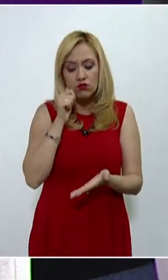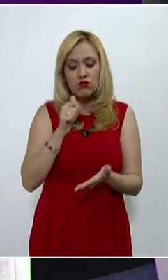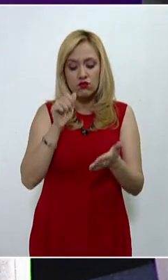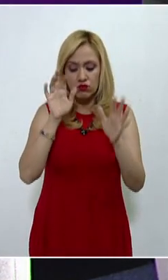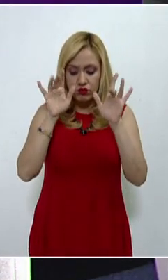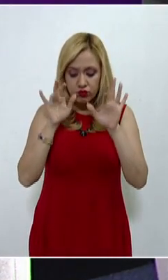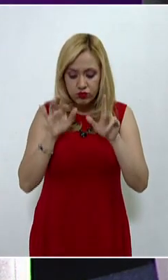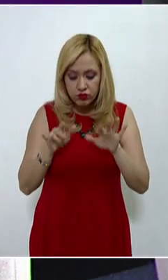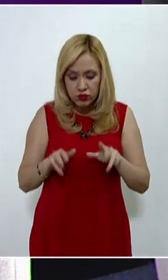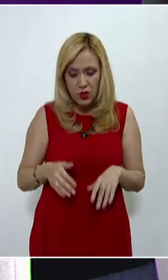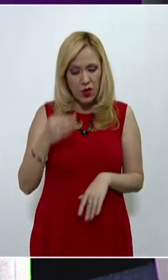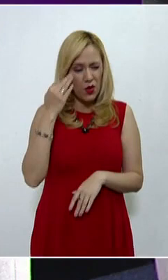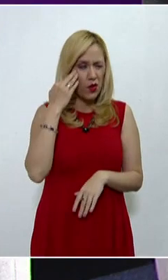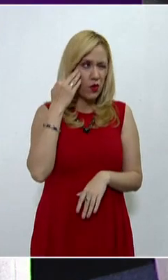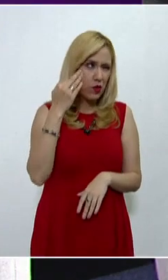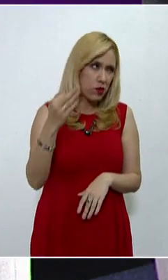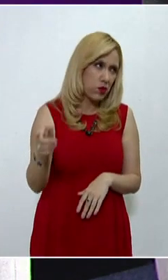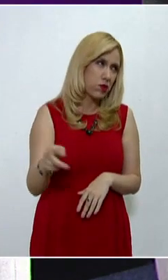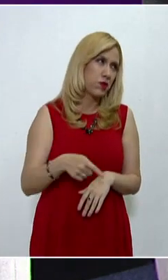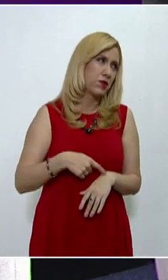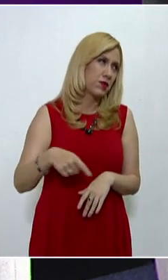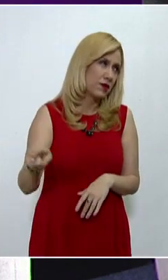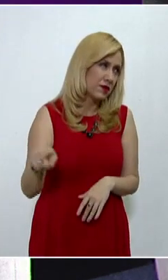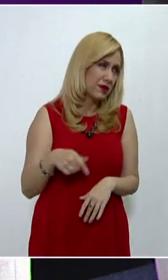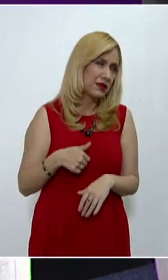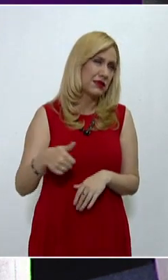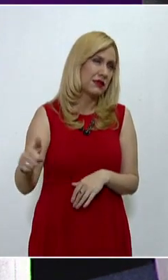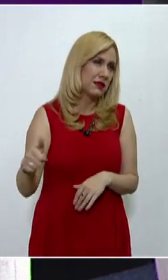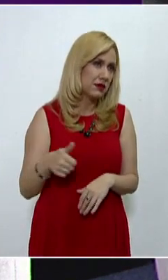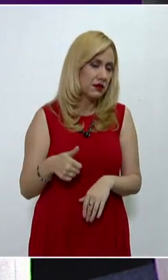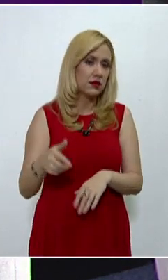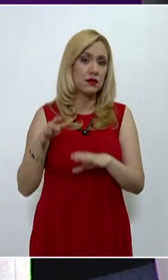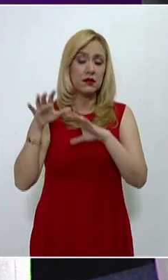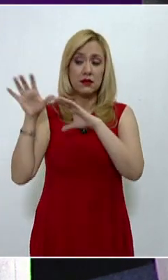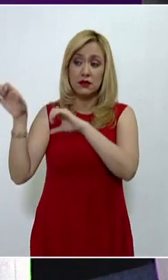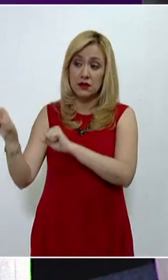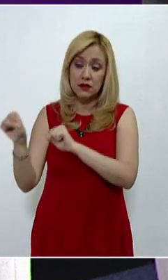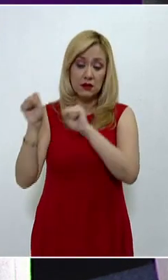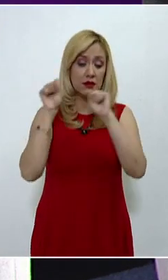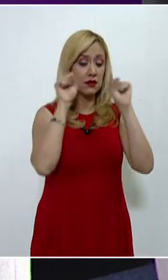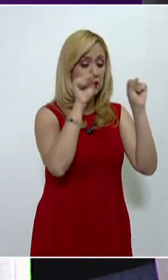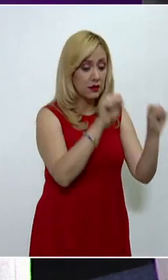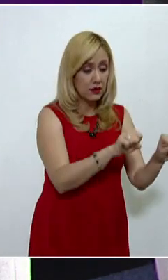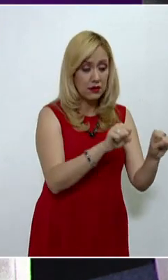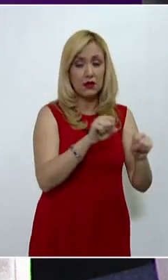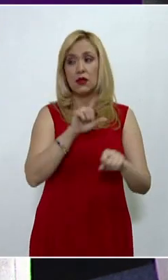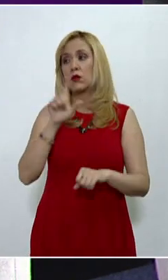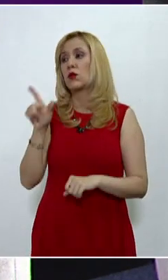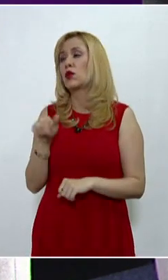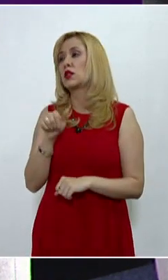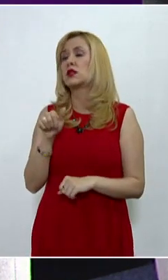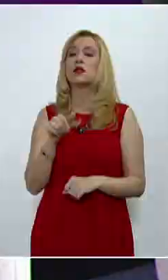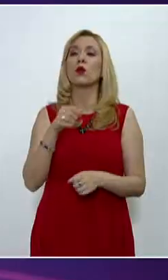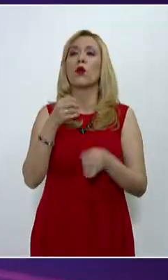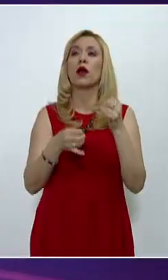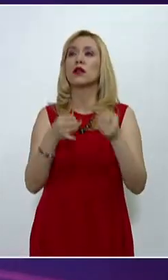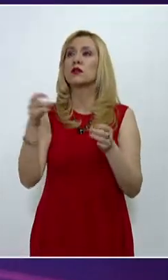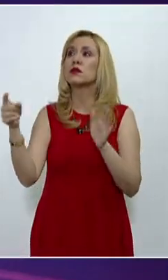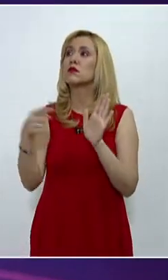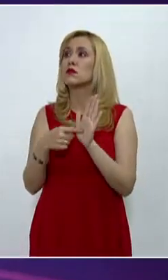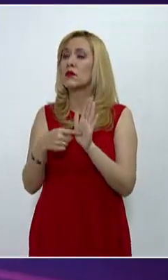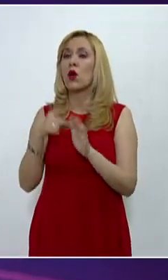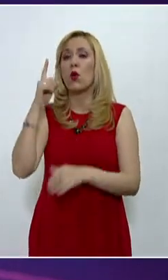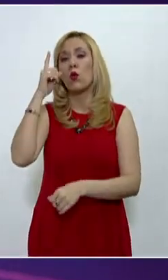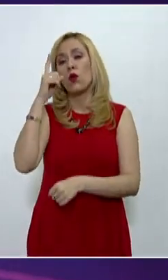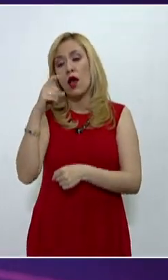muy tardado, se detenía para investigar. Es decir, una persona era detenida por la policía, el fiscal lo llevaba ante un juez, el proceso duraba